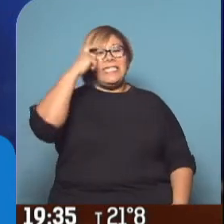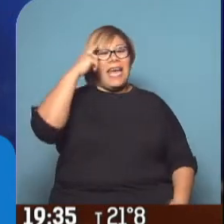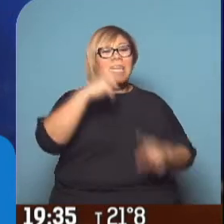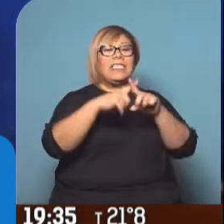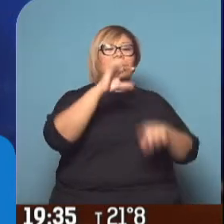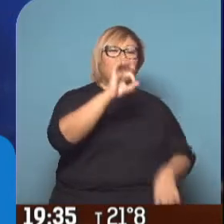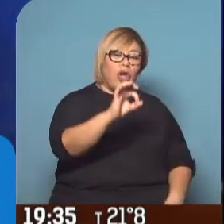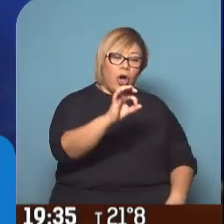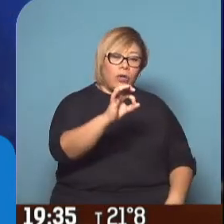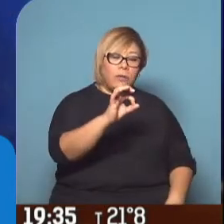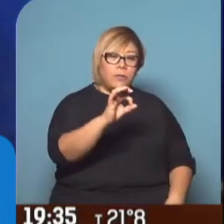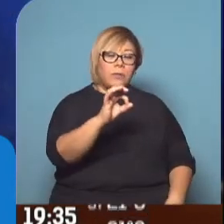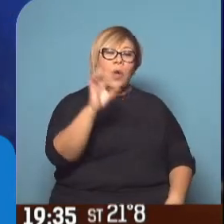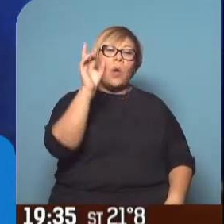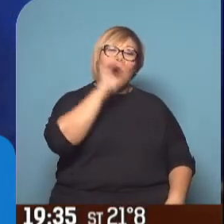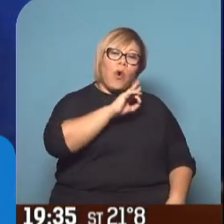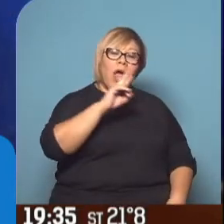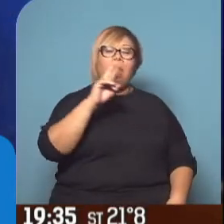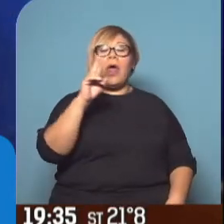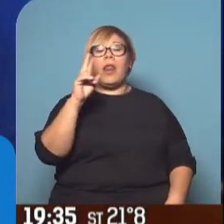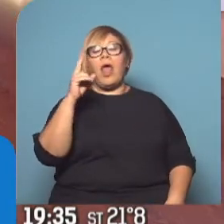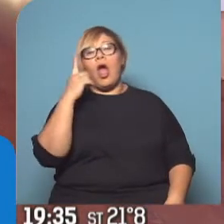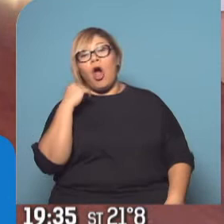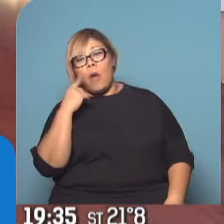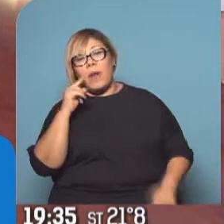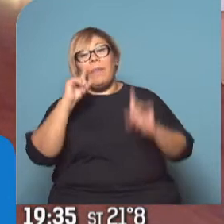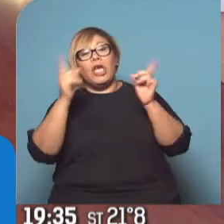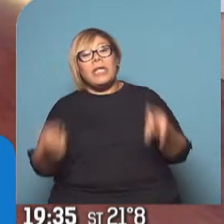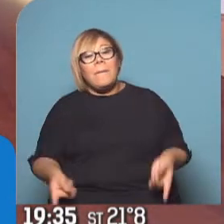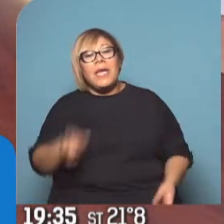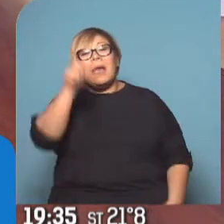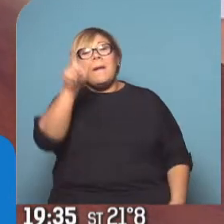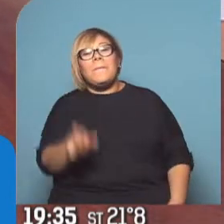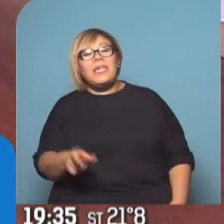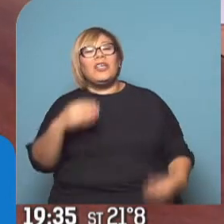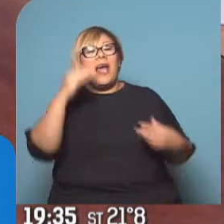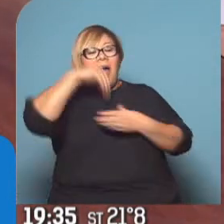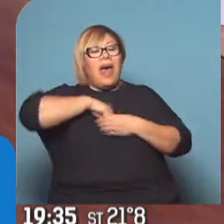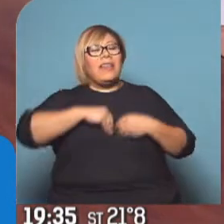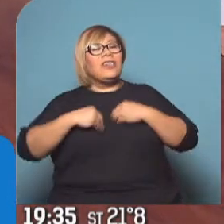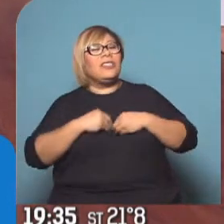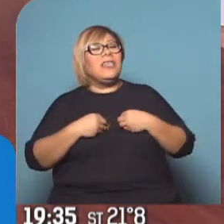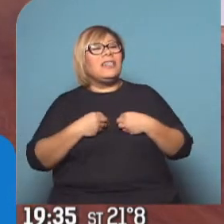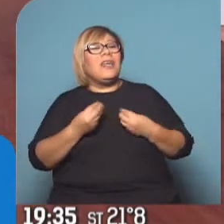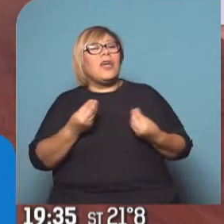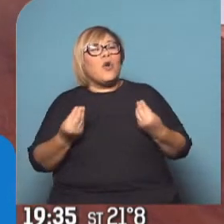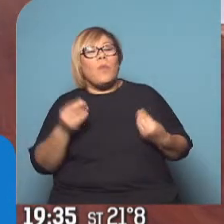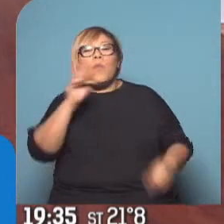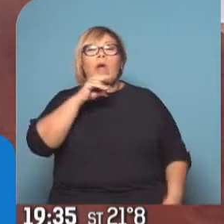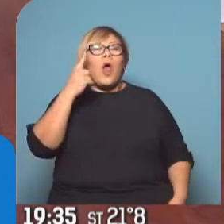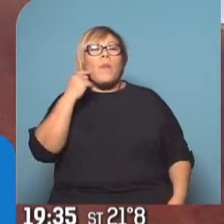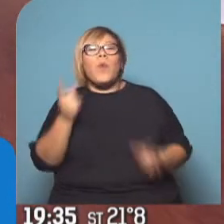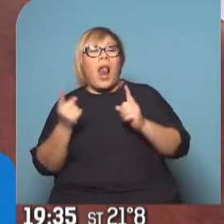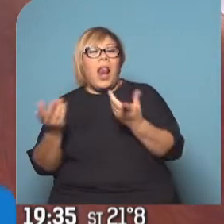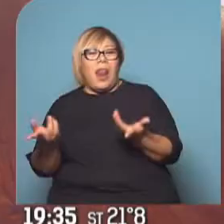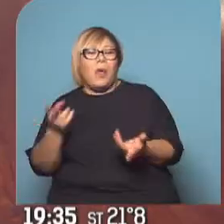es una interpretación cómo el individuo se autopercibe Sí. y es así. La otra cuestión es, y esto lo hemos hablado justamente